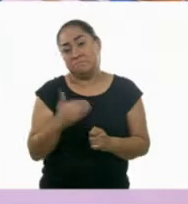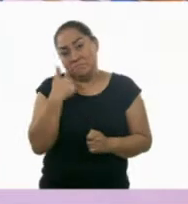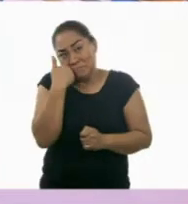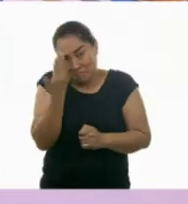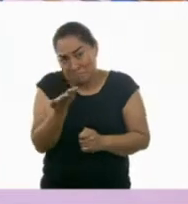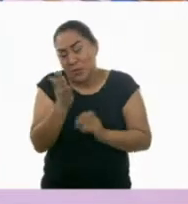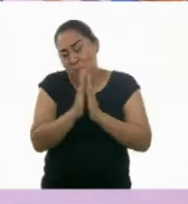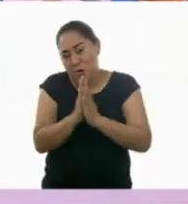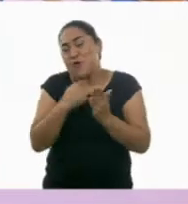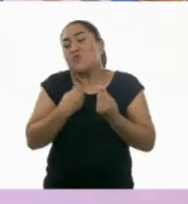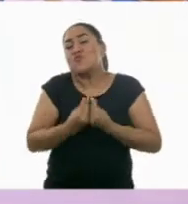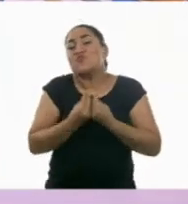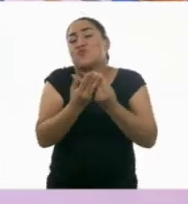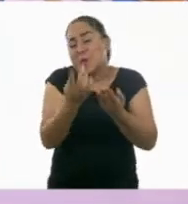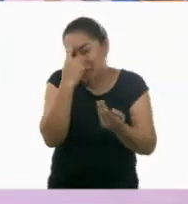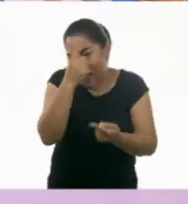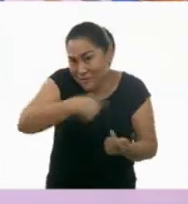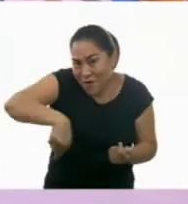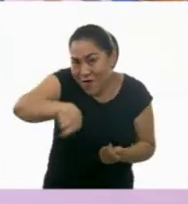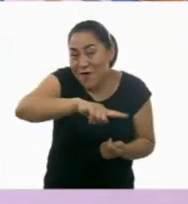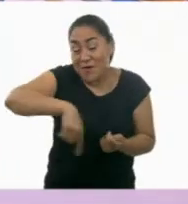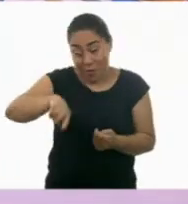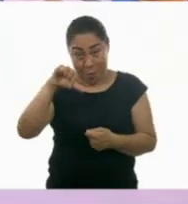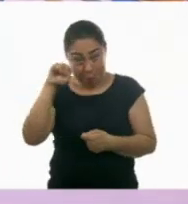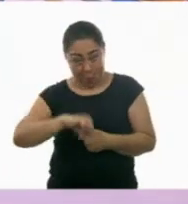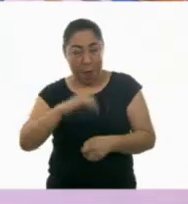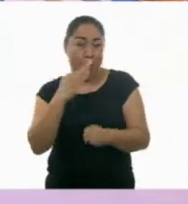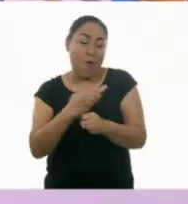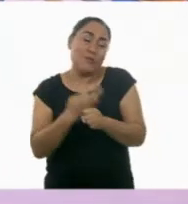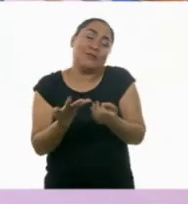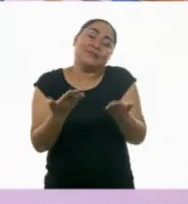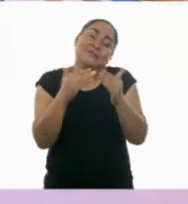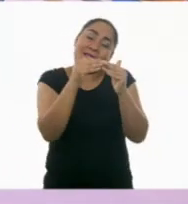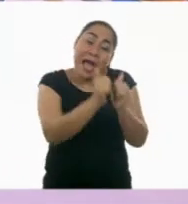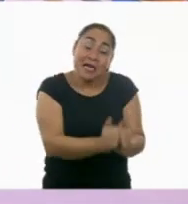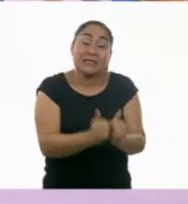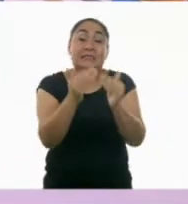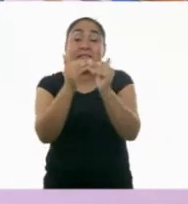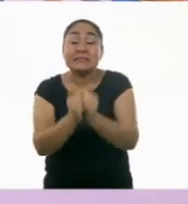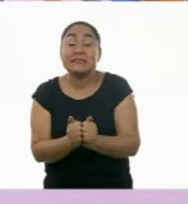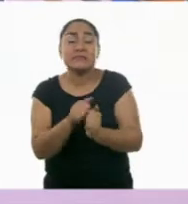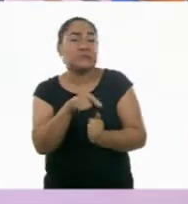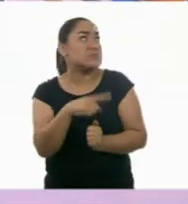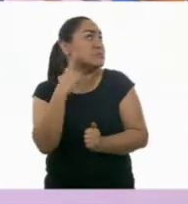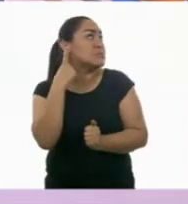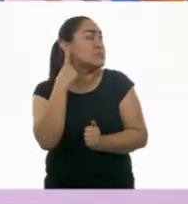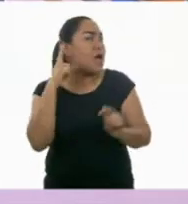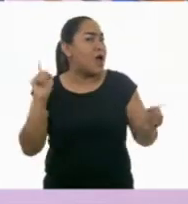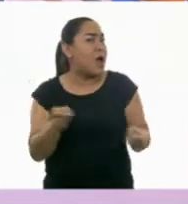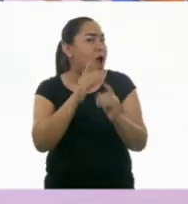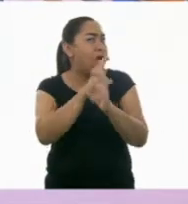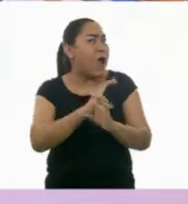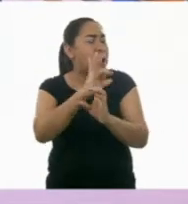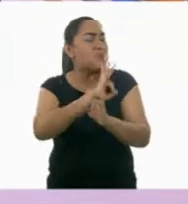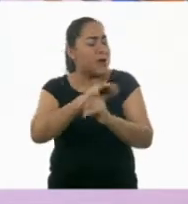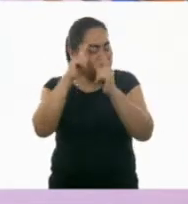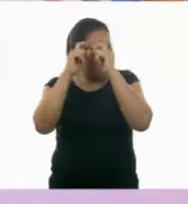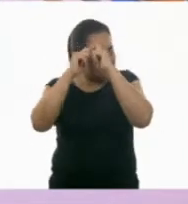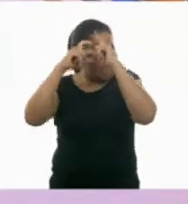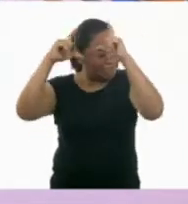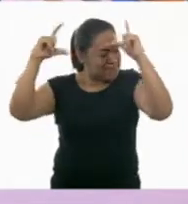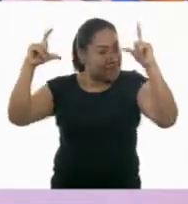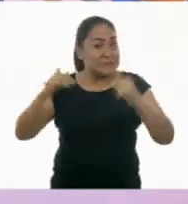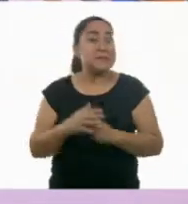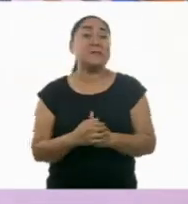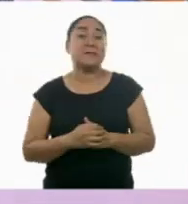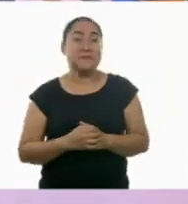con todas las niñas y los niños, pues hoy, en estos días de confinamiento, esta canción hace volar nuestra imaginación. Yo digo